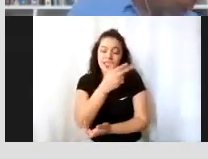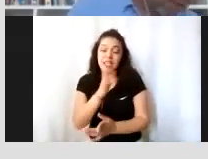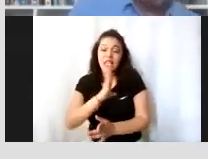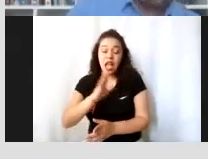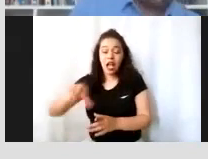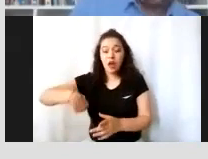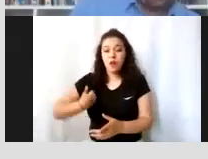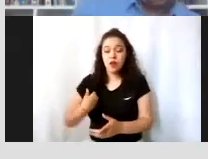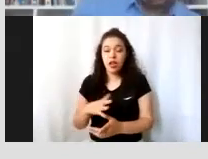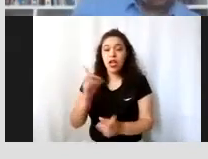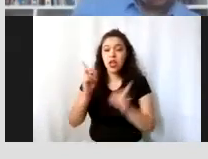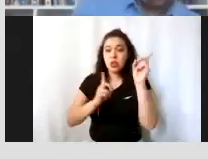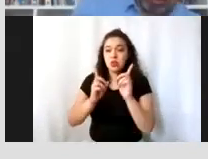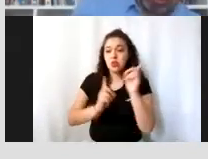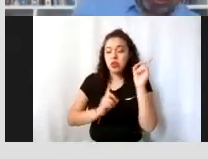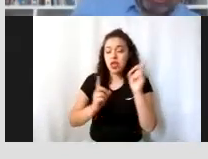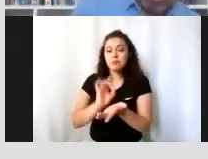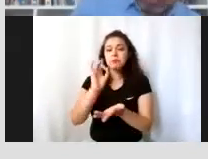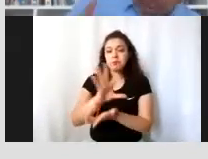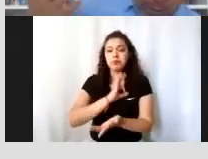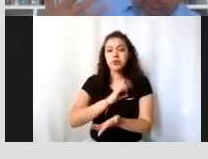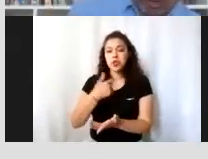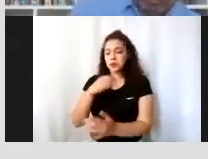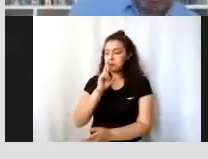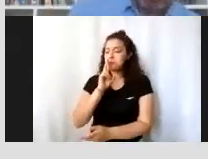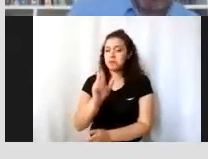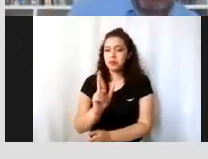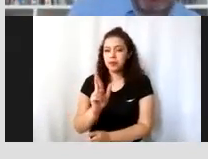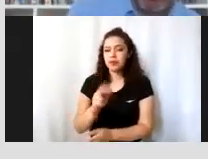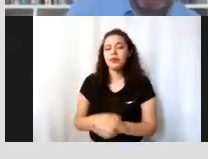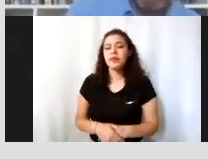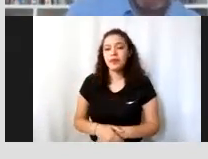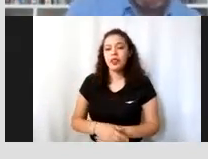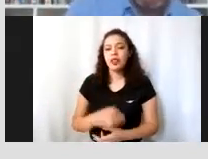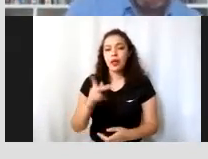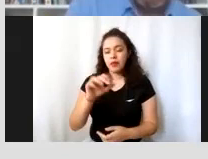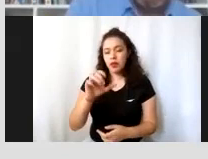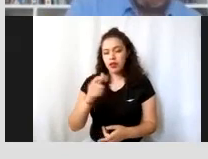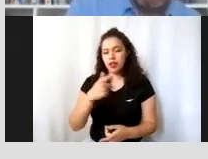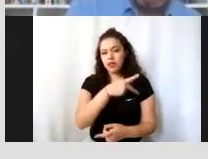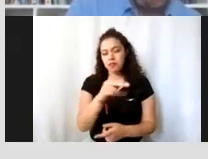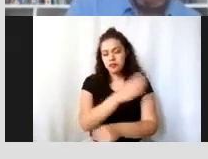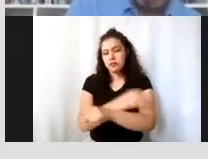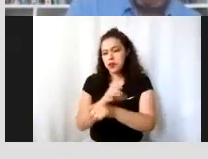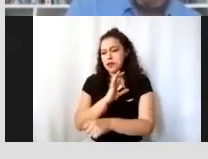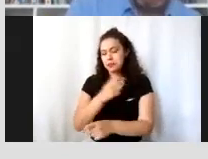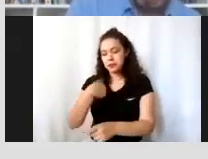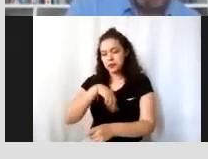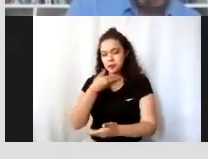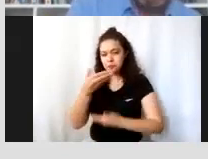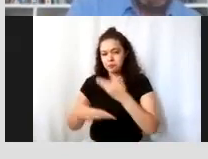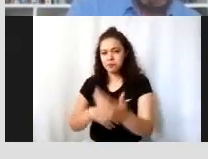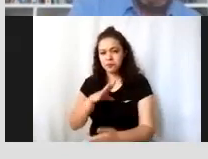no duden en escribir. Y pues ahí estamos a sus órdenes, Paulina y todos los demás compañeros. Déjenme ver, aquí